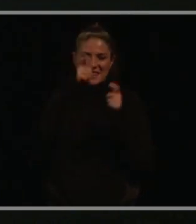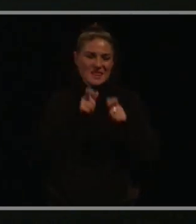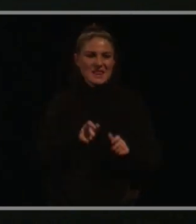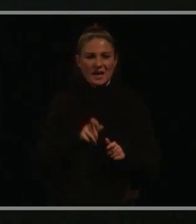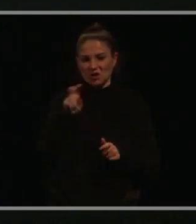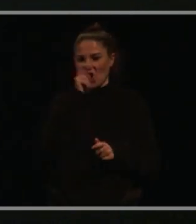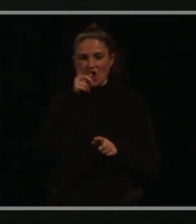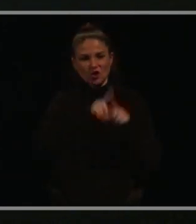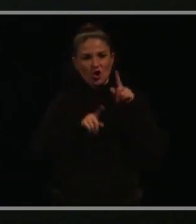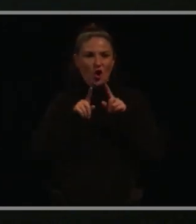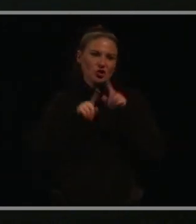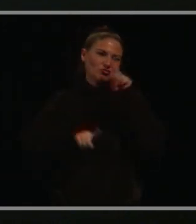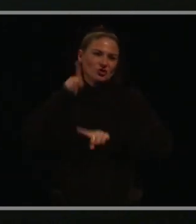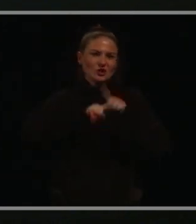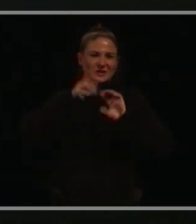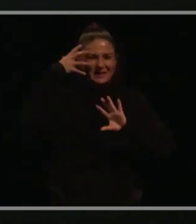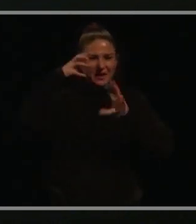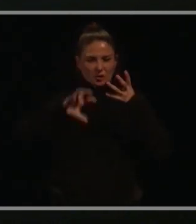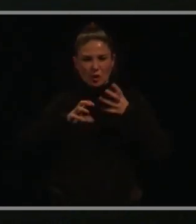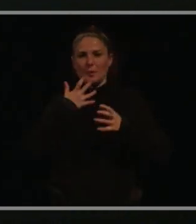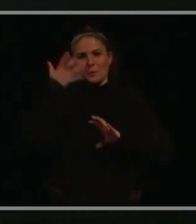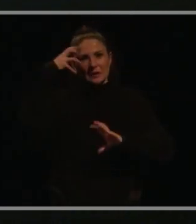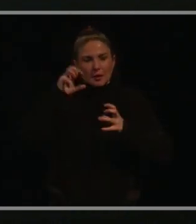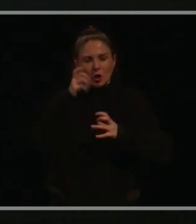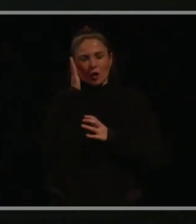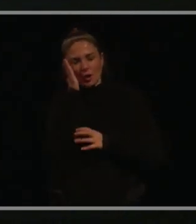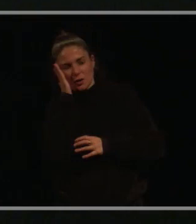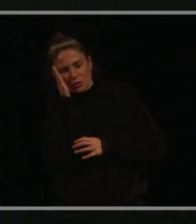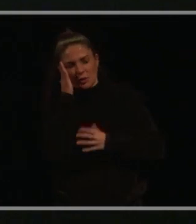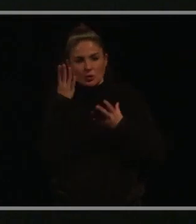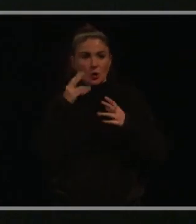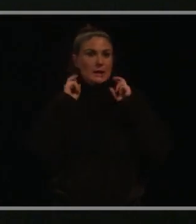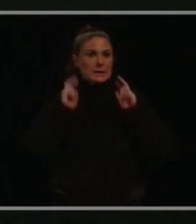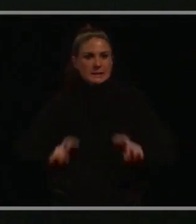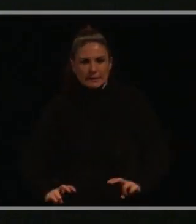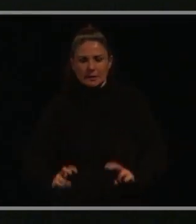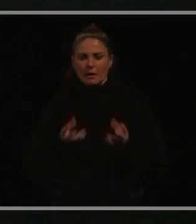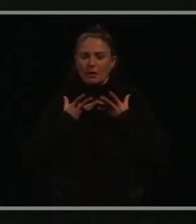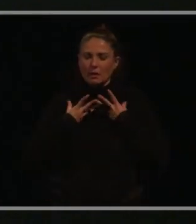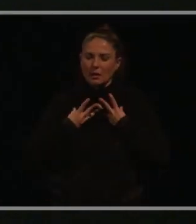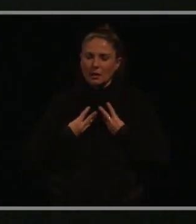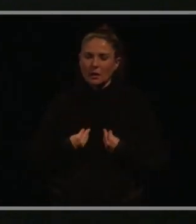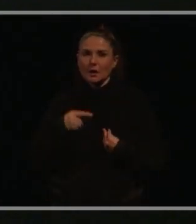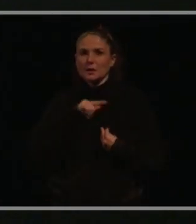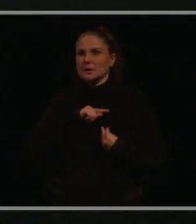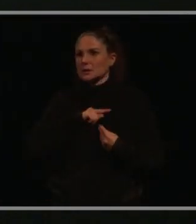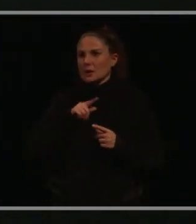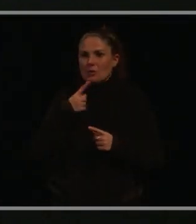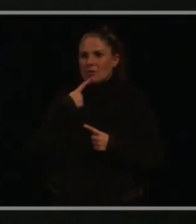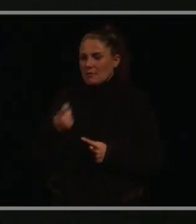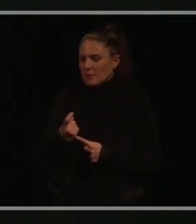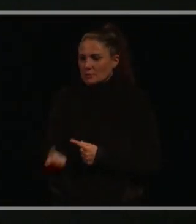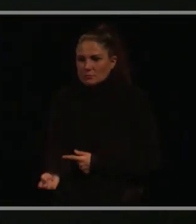otros trastornos, como por ejemplo trastornos del sueño, estrés, desánimo, la sensación de verse sobrepasada por las